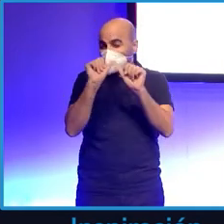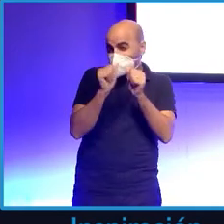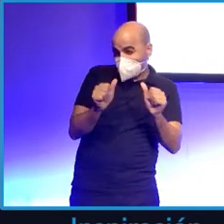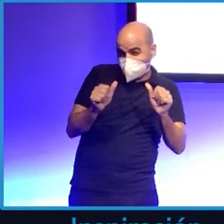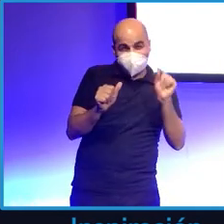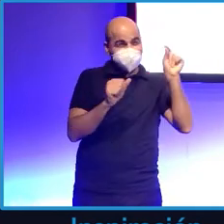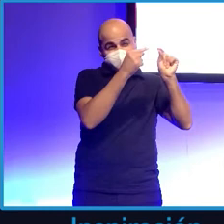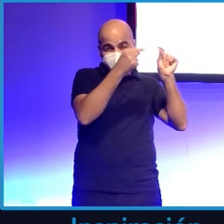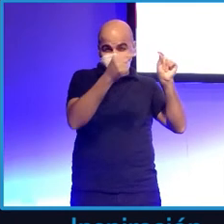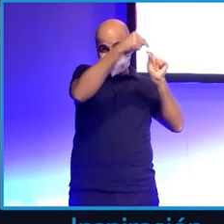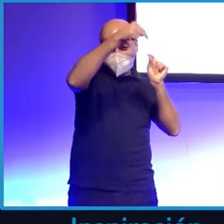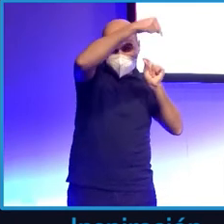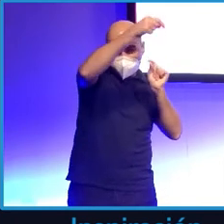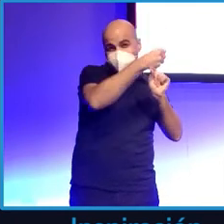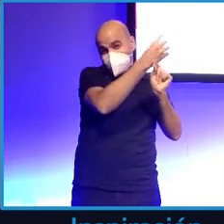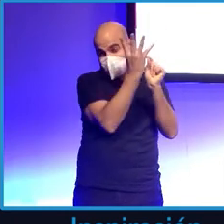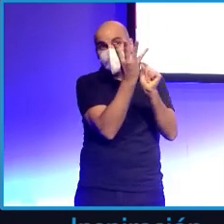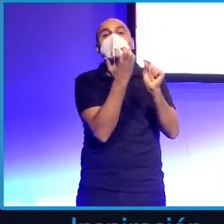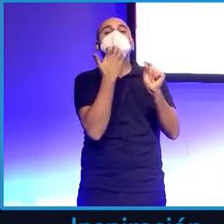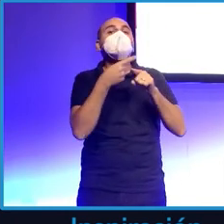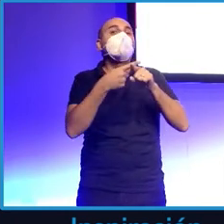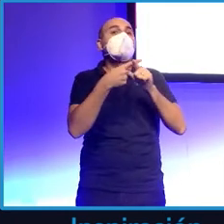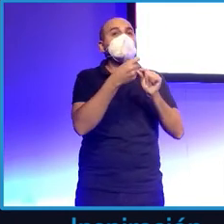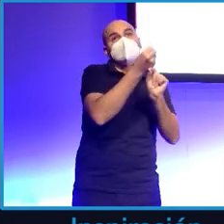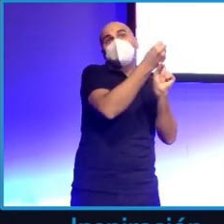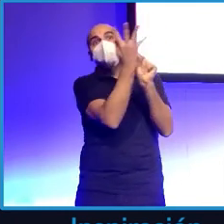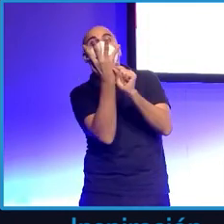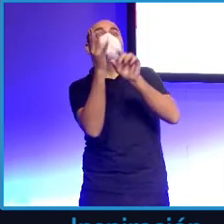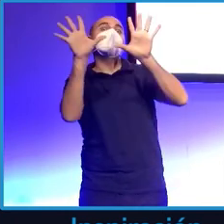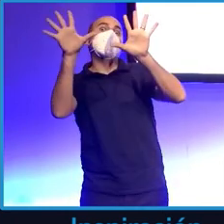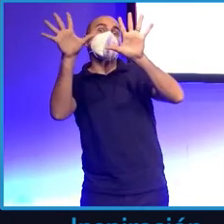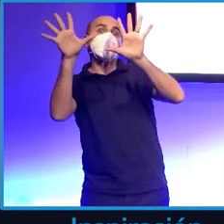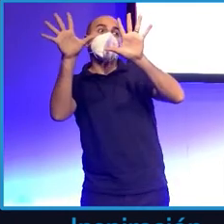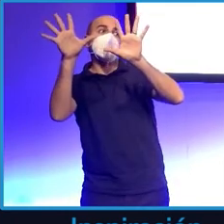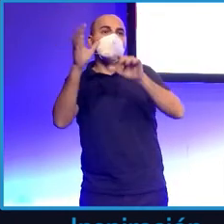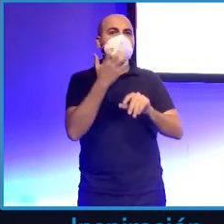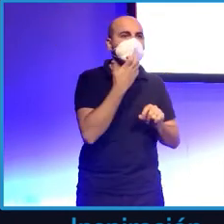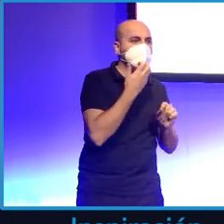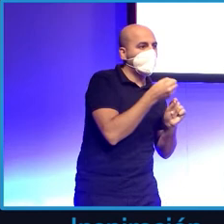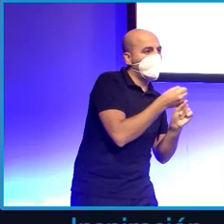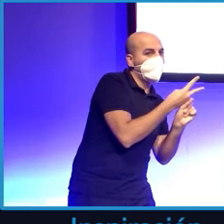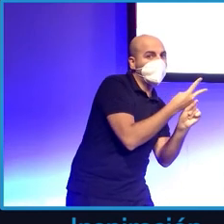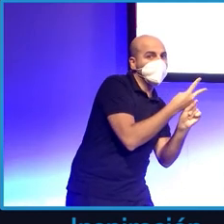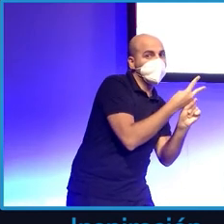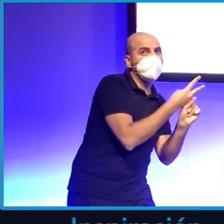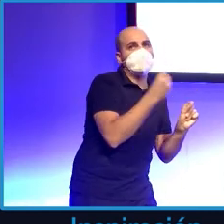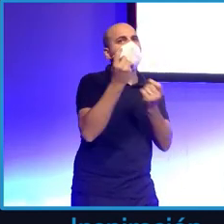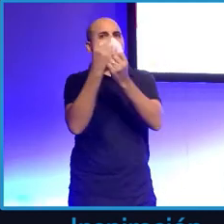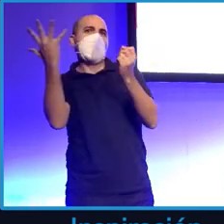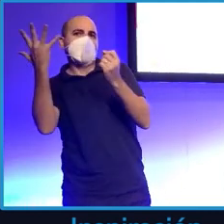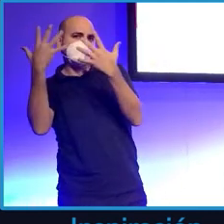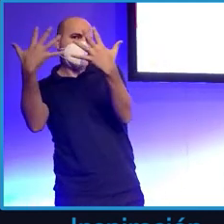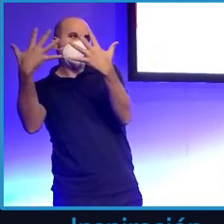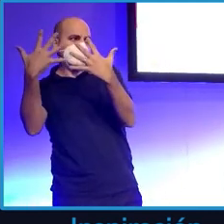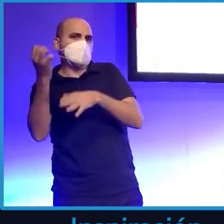10 webs recibo menos fuerza que si comparto con dos y aparte pensemos cuidado con los vecinos que compartimos un enlace google al final de